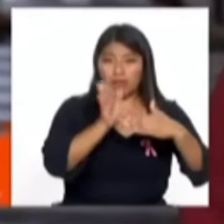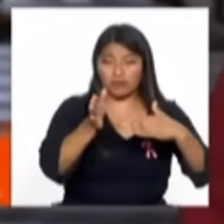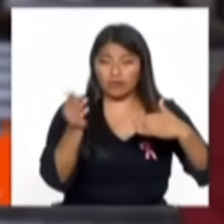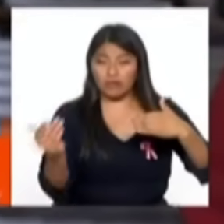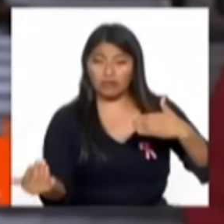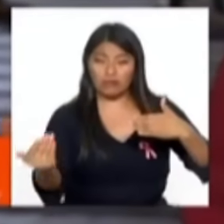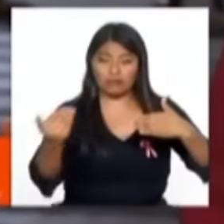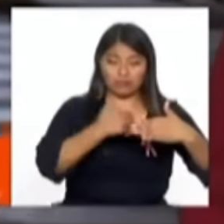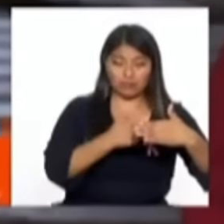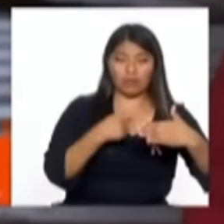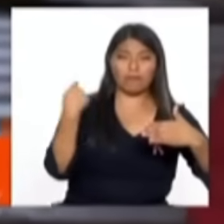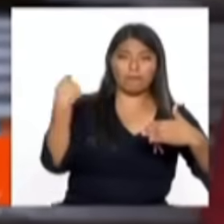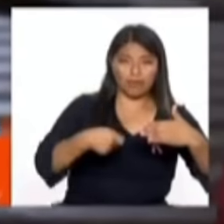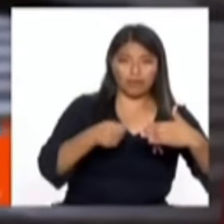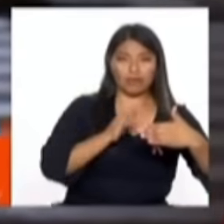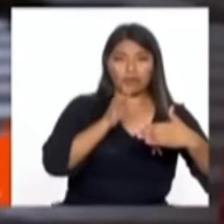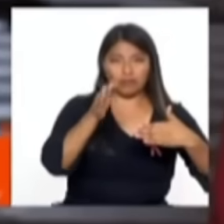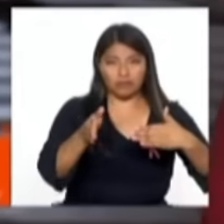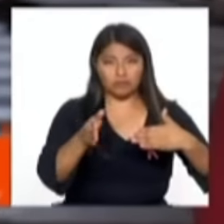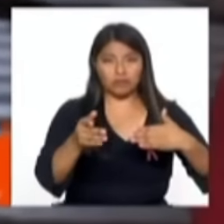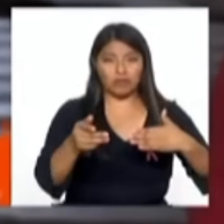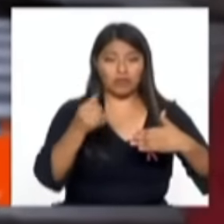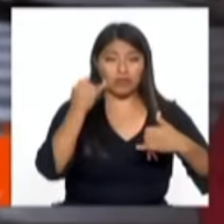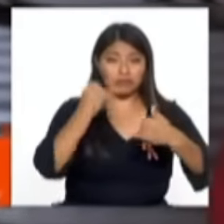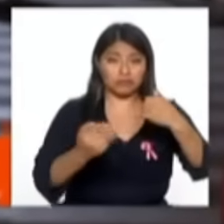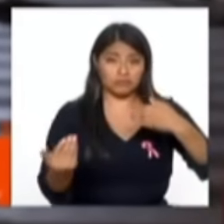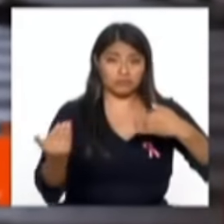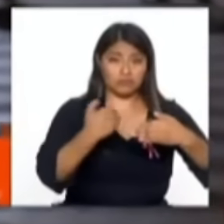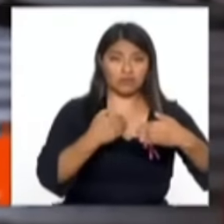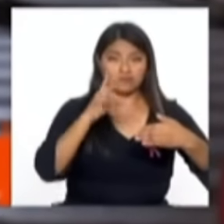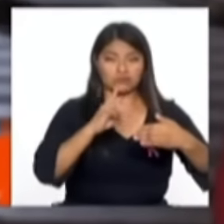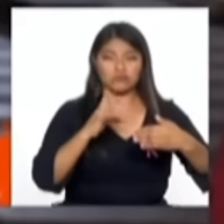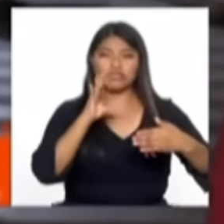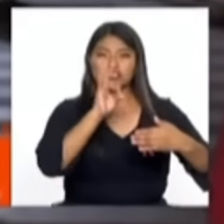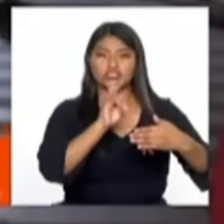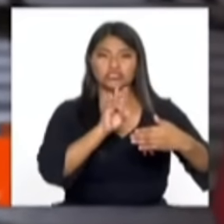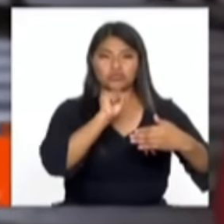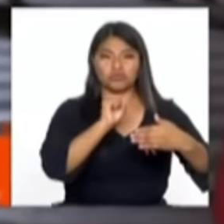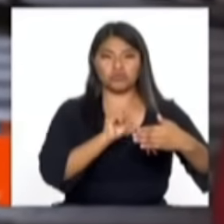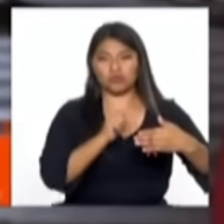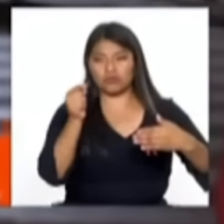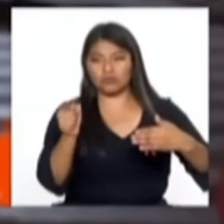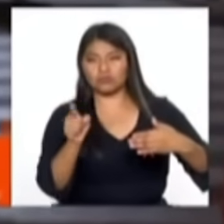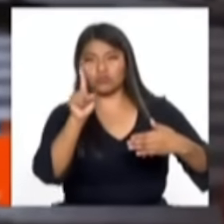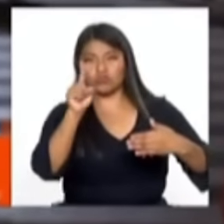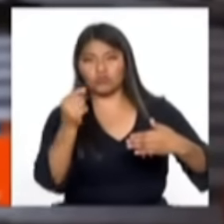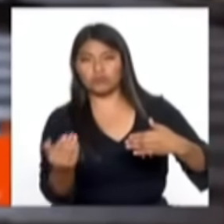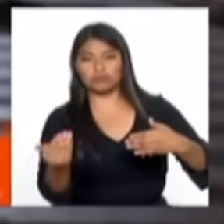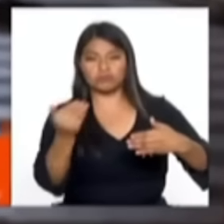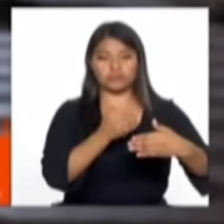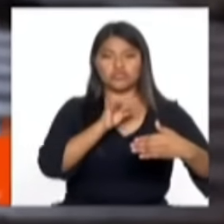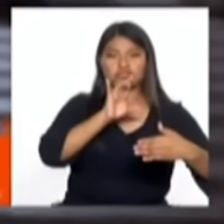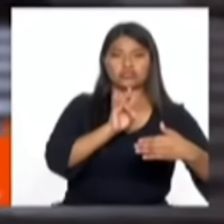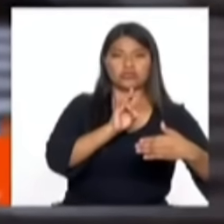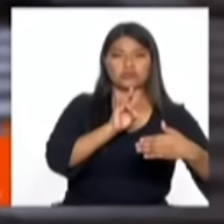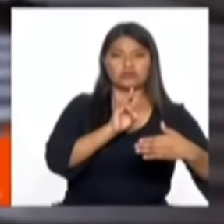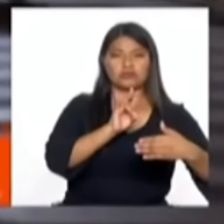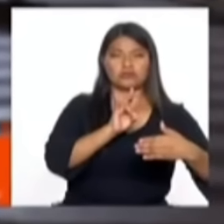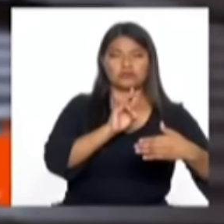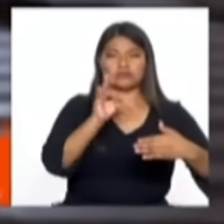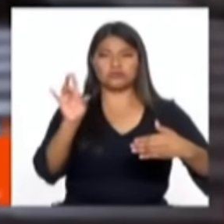la mercadería, 7 soles de ingreso y 7 soles de la salida, y ahora también hay